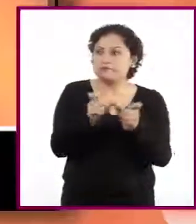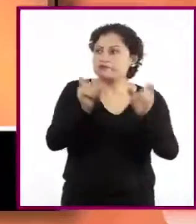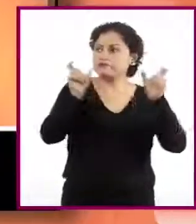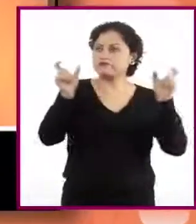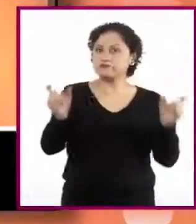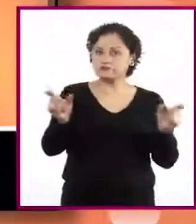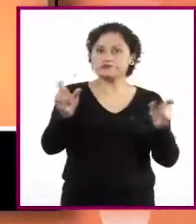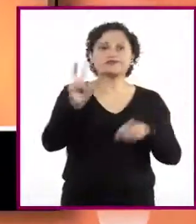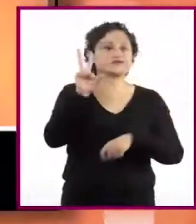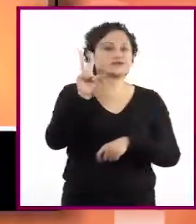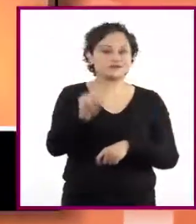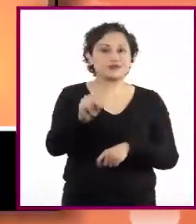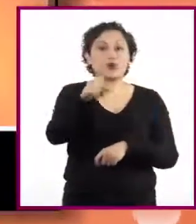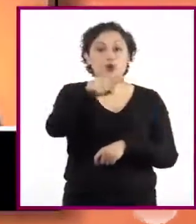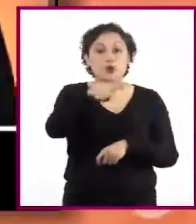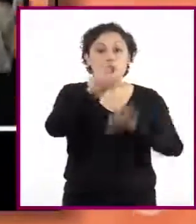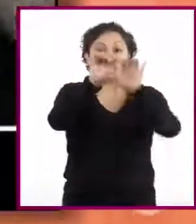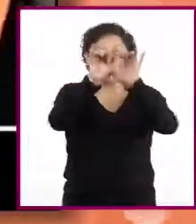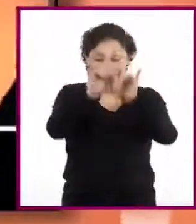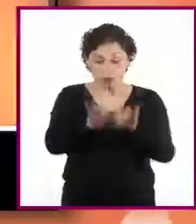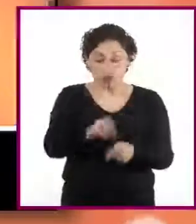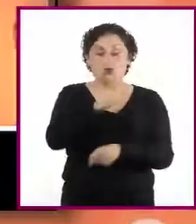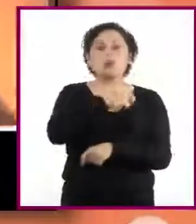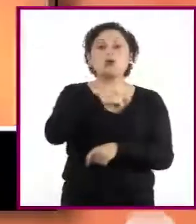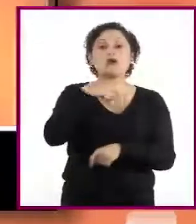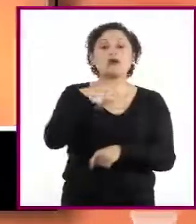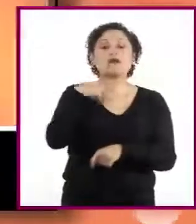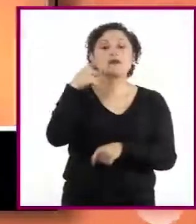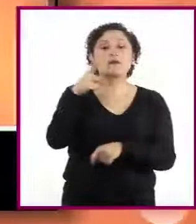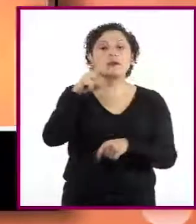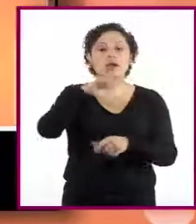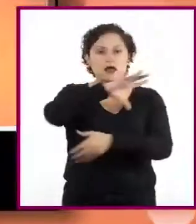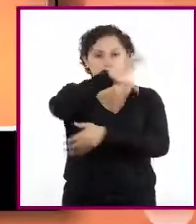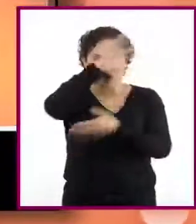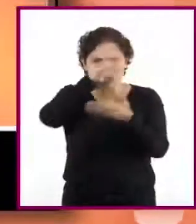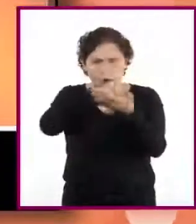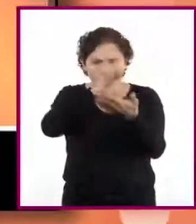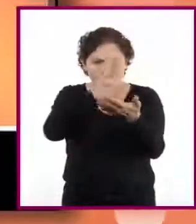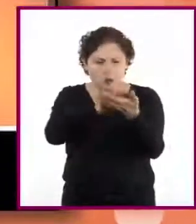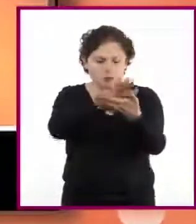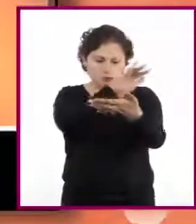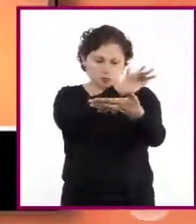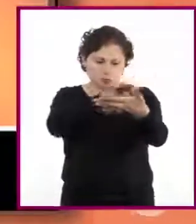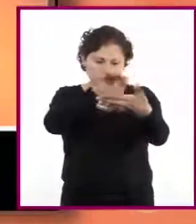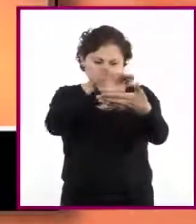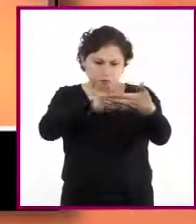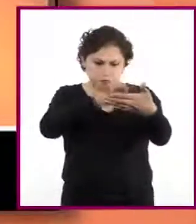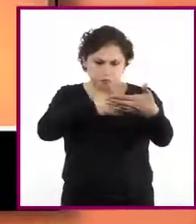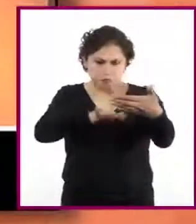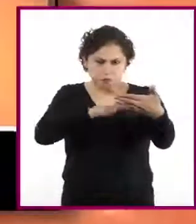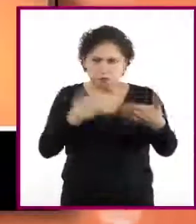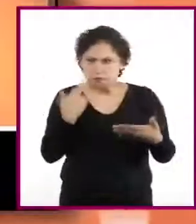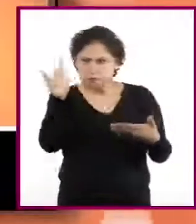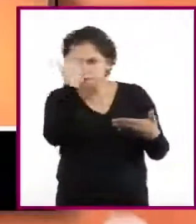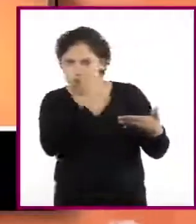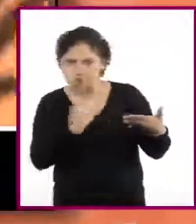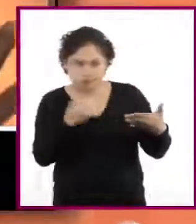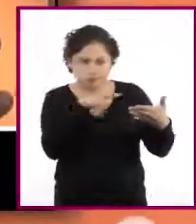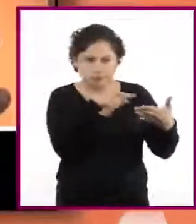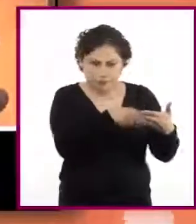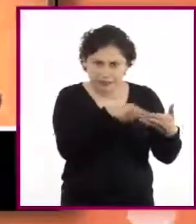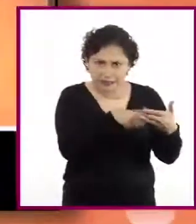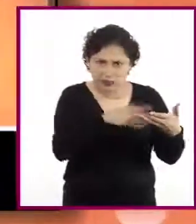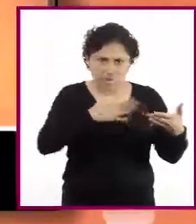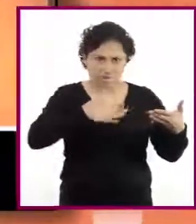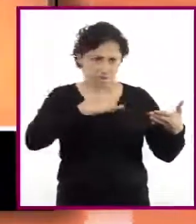estudiante tiene que mirar completo su texto, revisarlo y ver primero si lo que quiere decir está expresado en